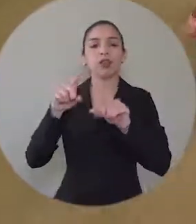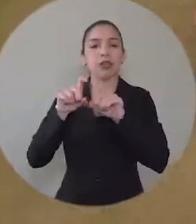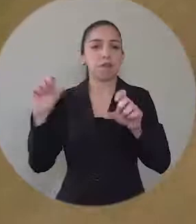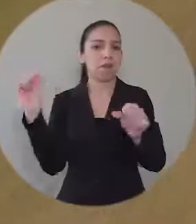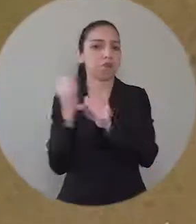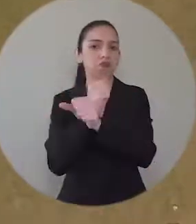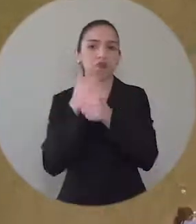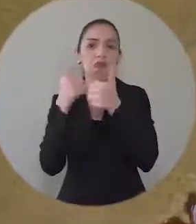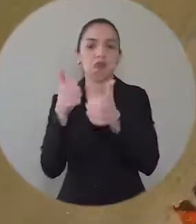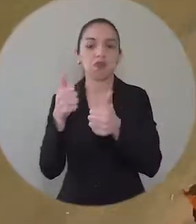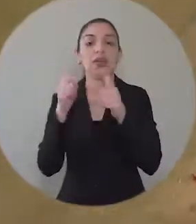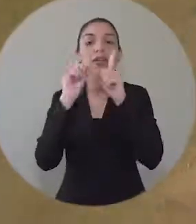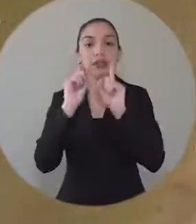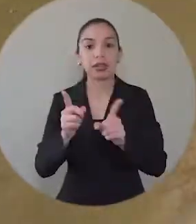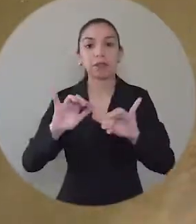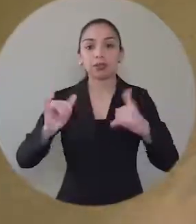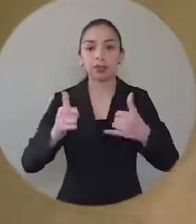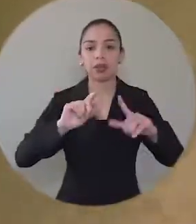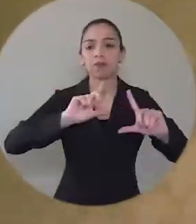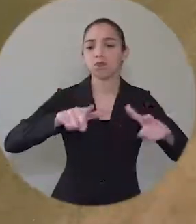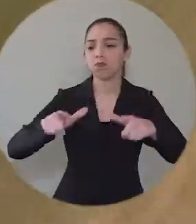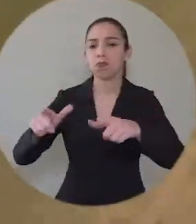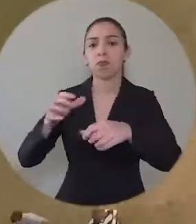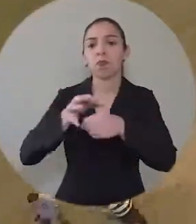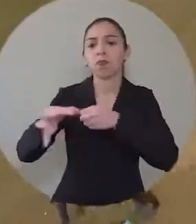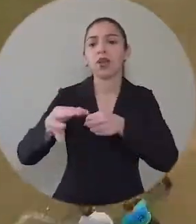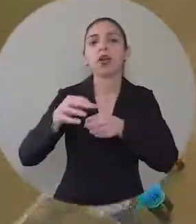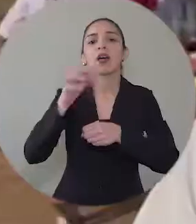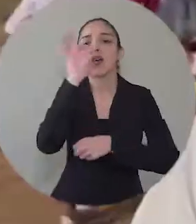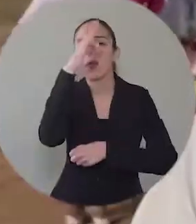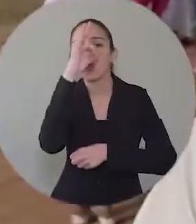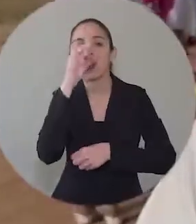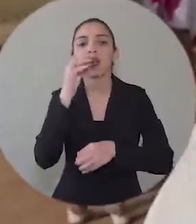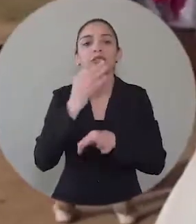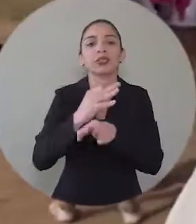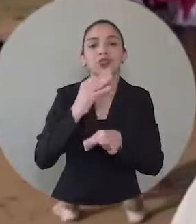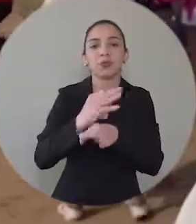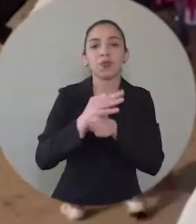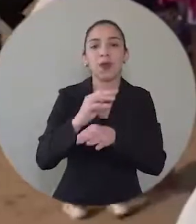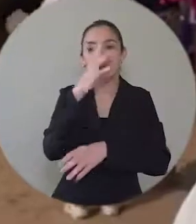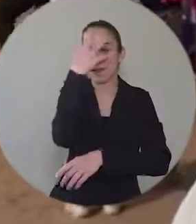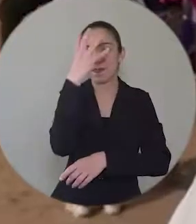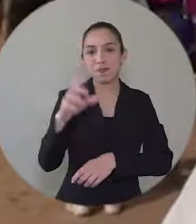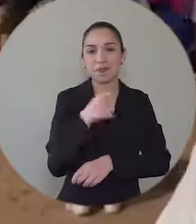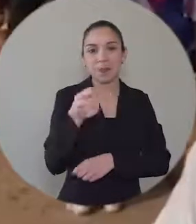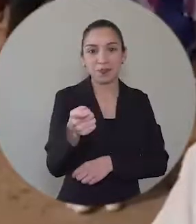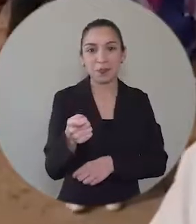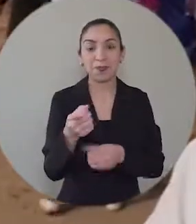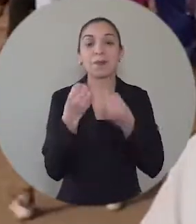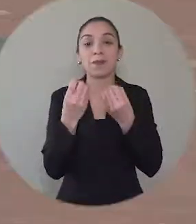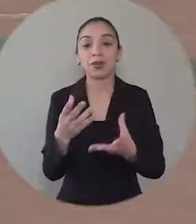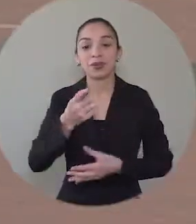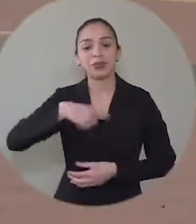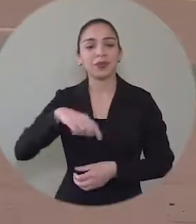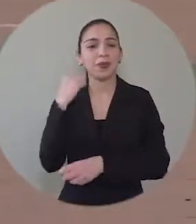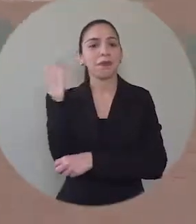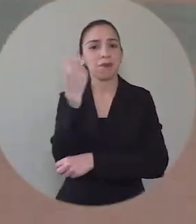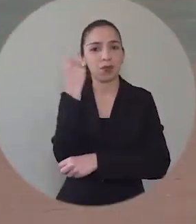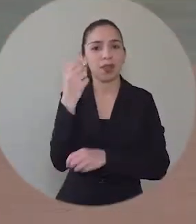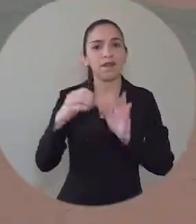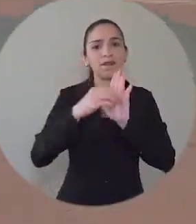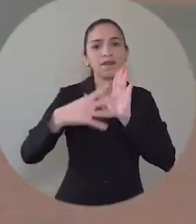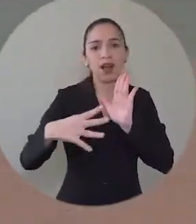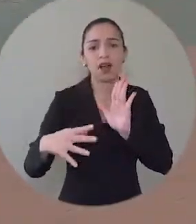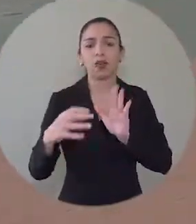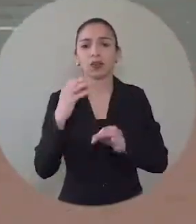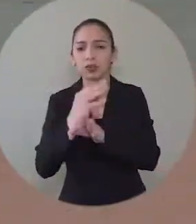formar escuelas en la ciudad de Luque, escuelas de Lima. Eso es para nosotros el éxito, formar escuelas y captar valores,